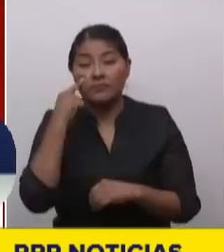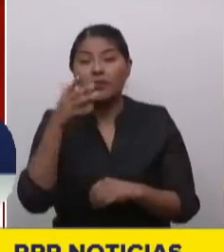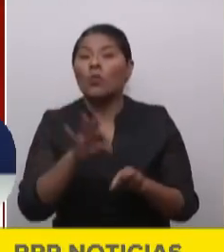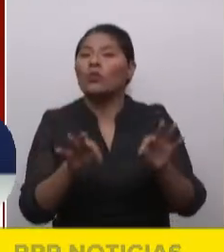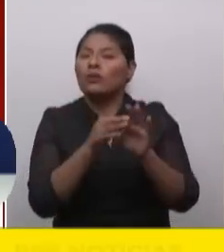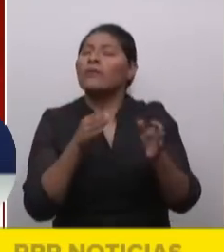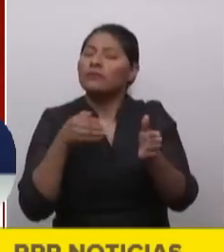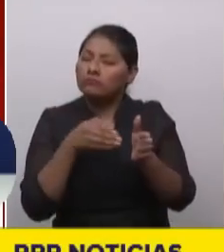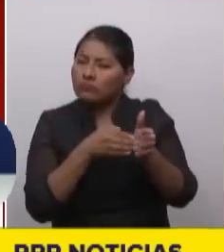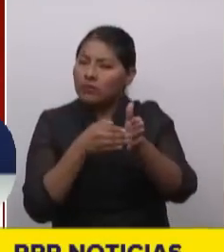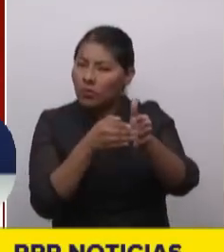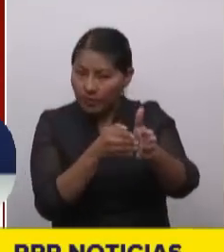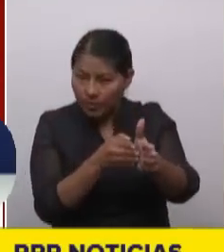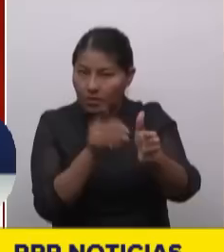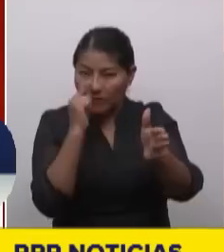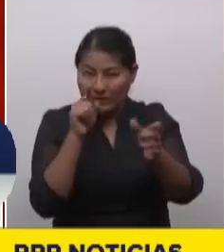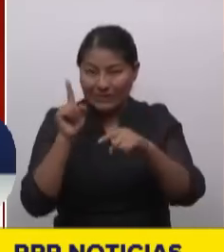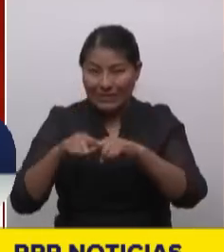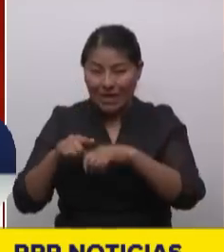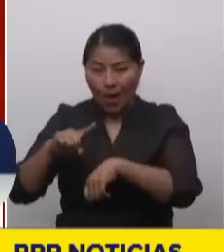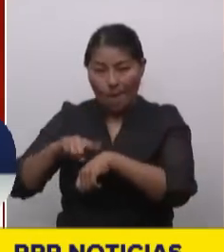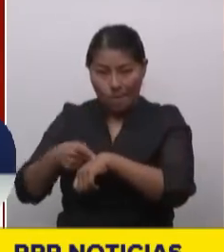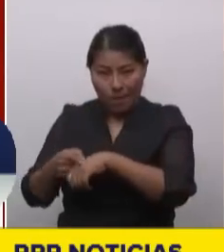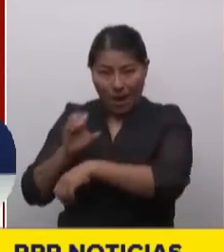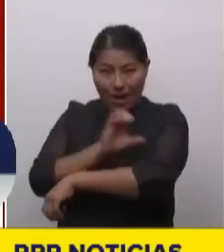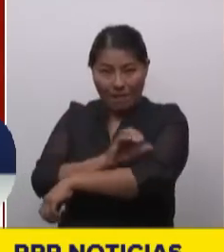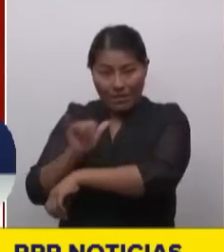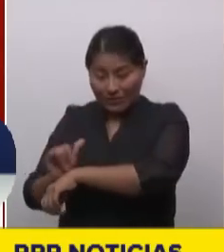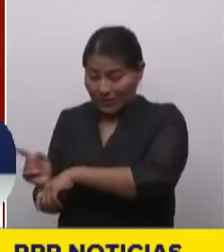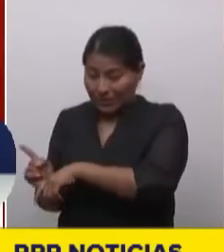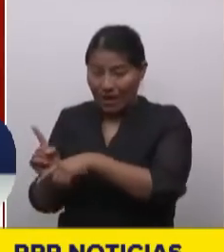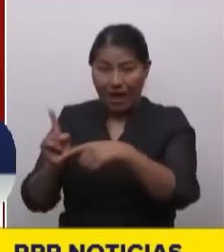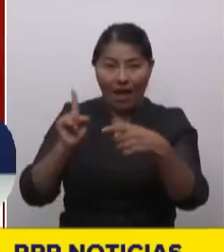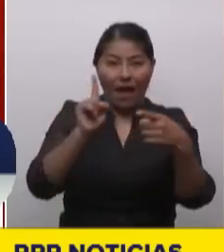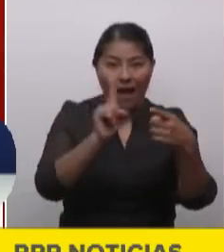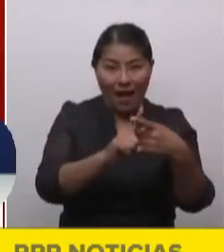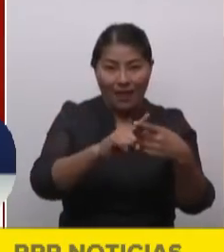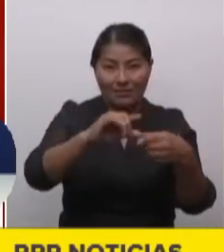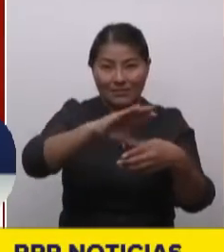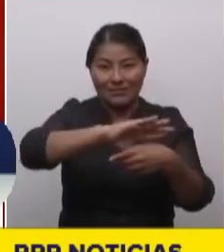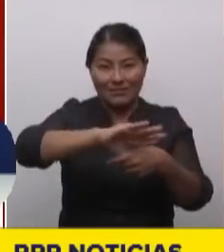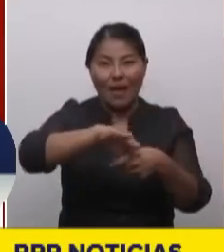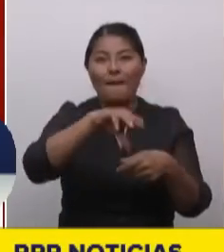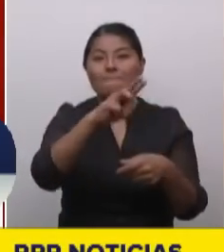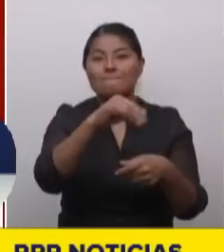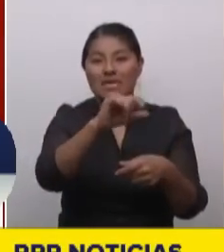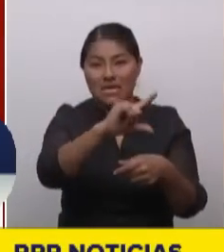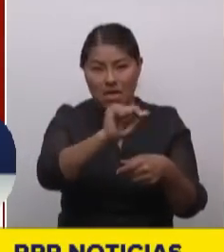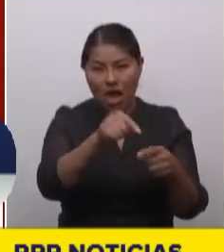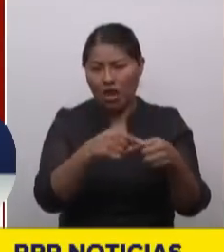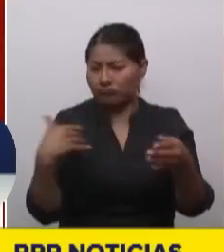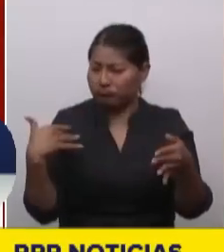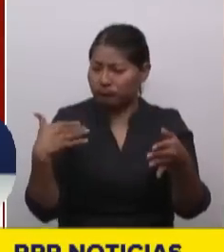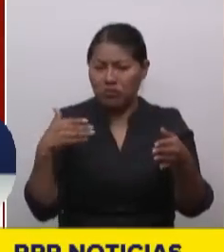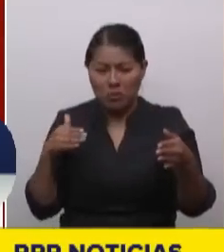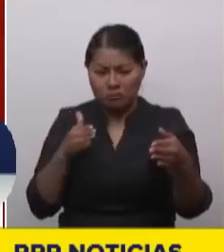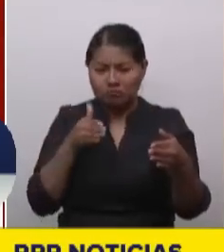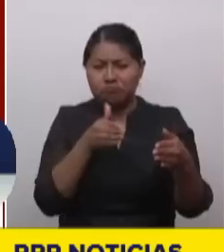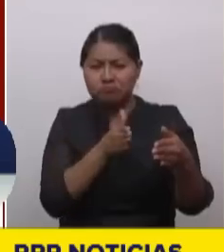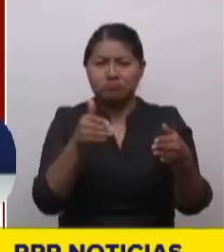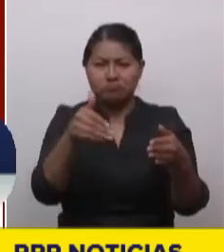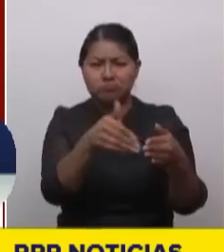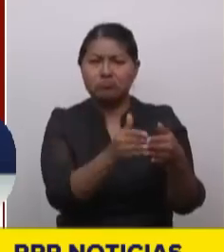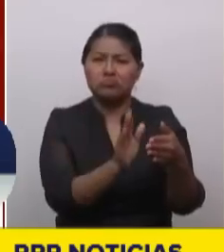metropolitano, que irá desde Caraballo hasta Plaza San Miguel, es fácil de hacer, está la universitaria en el